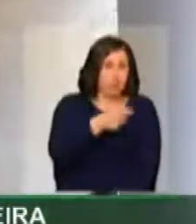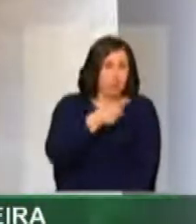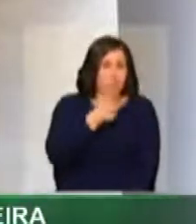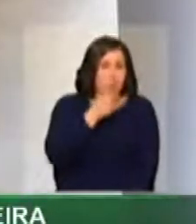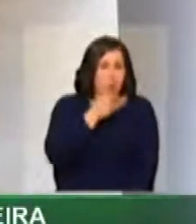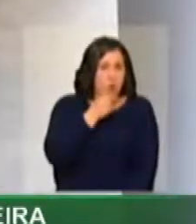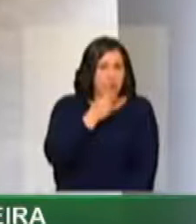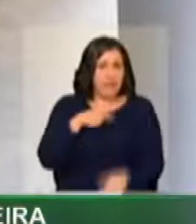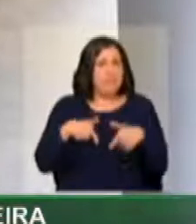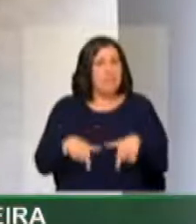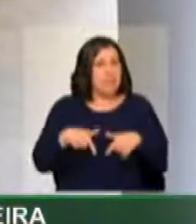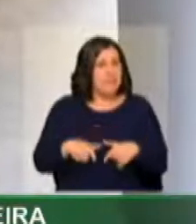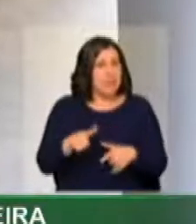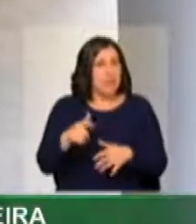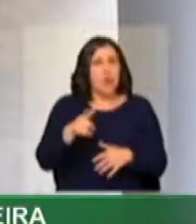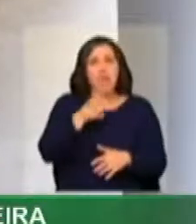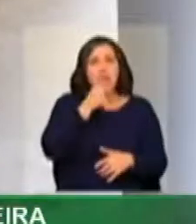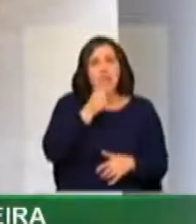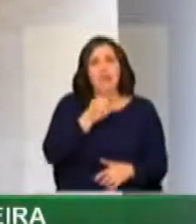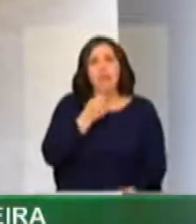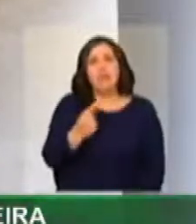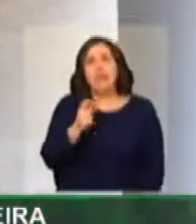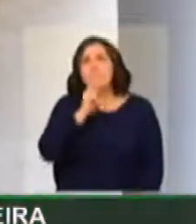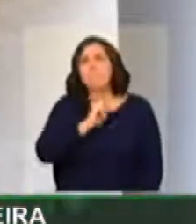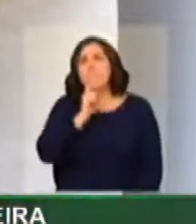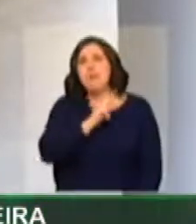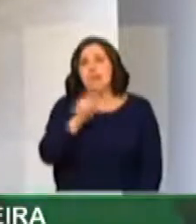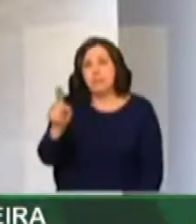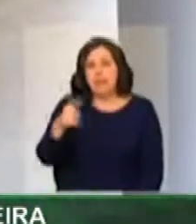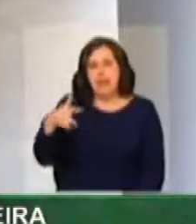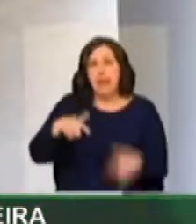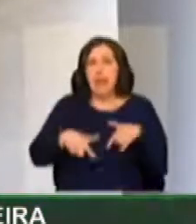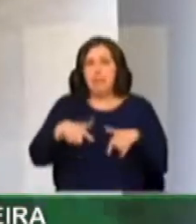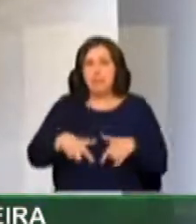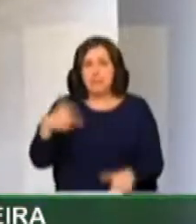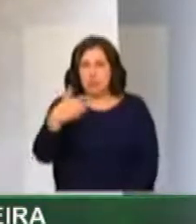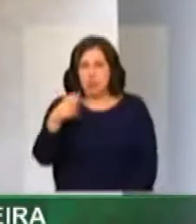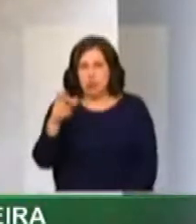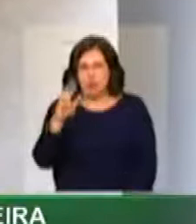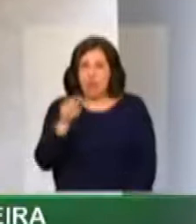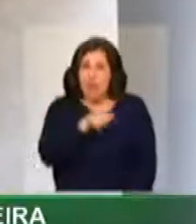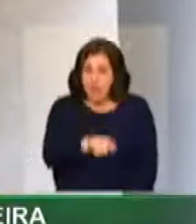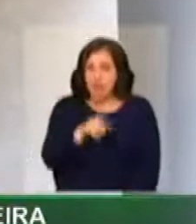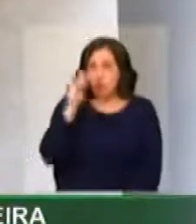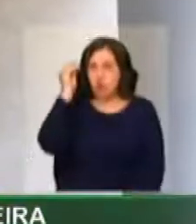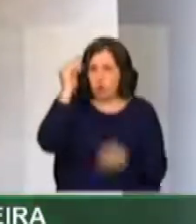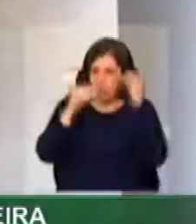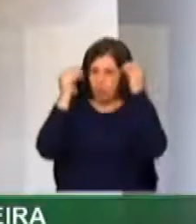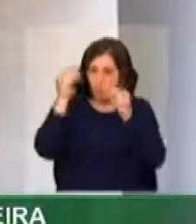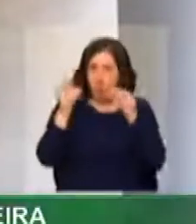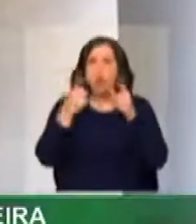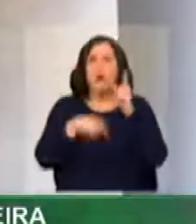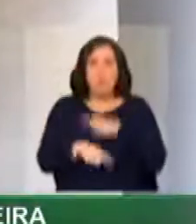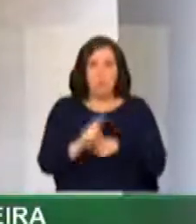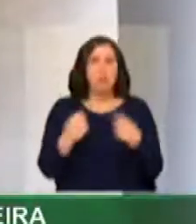policiales del Ministerio del Interior que le estén mintiendo al ministro Heber. Eso nos preocupa. Y es por eso que nosotros queríamos generar